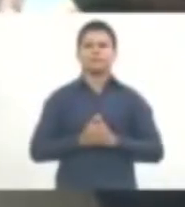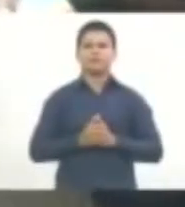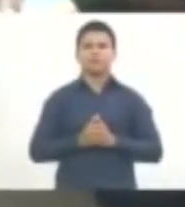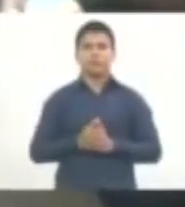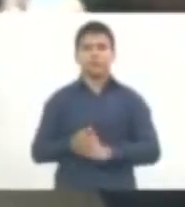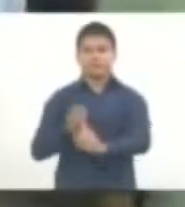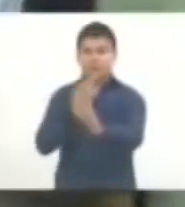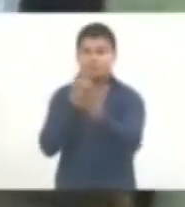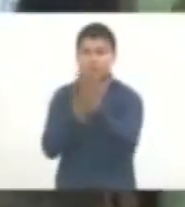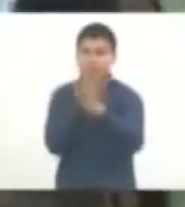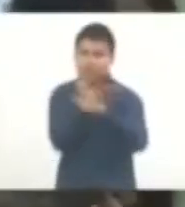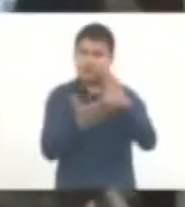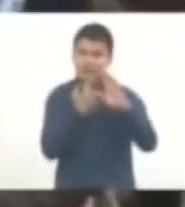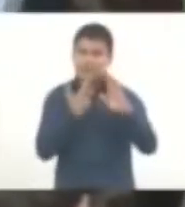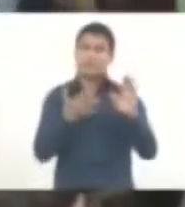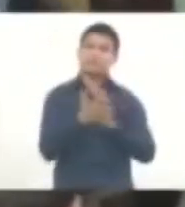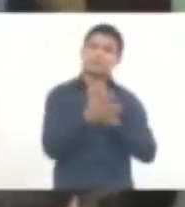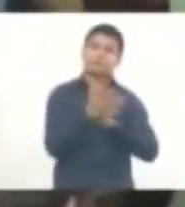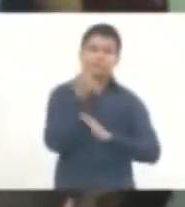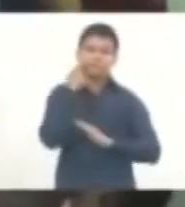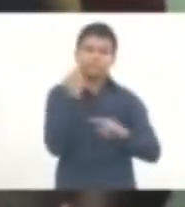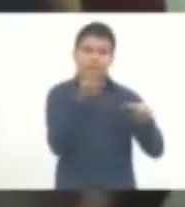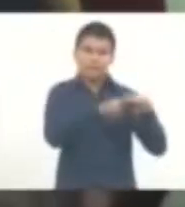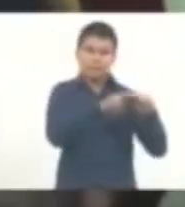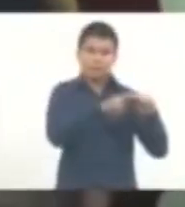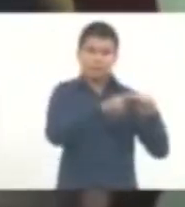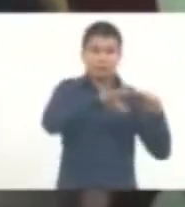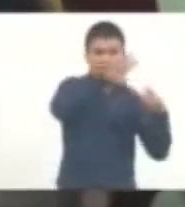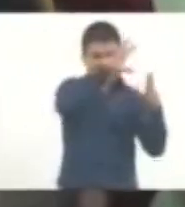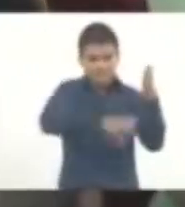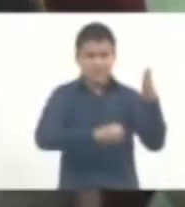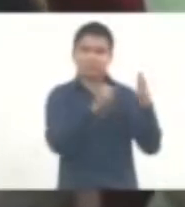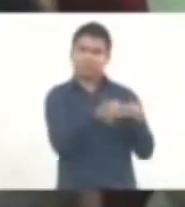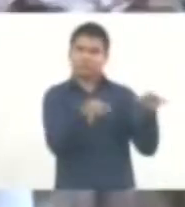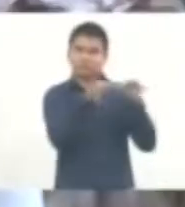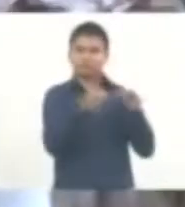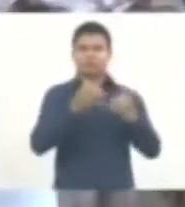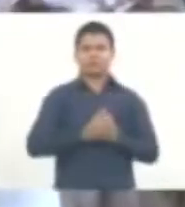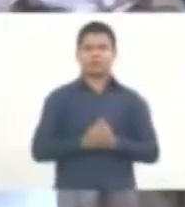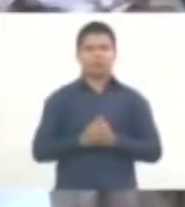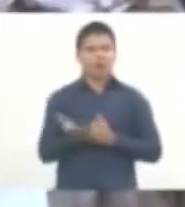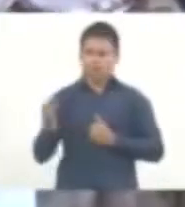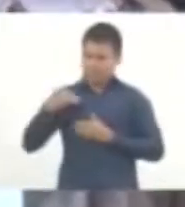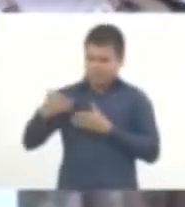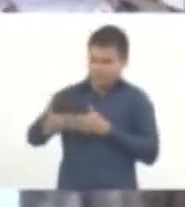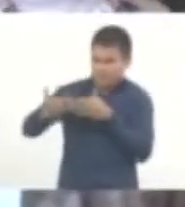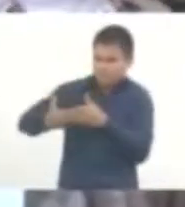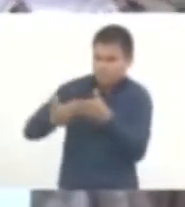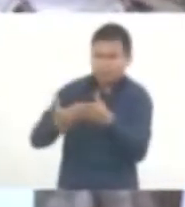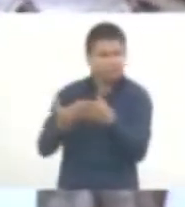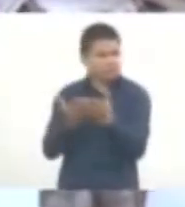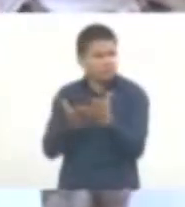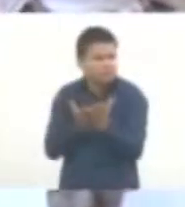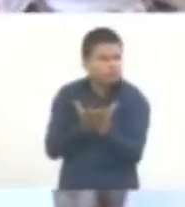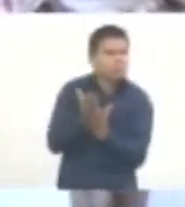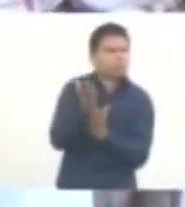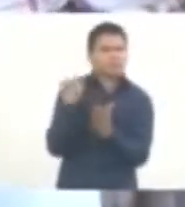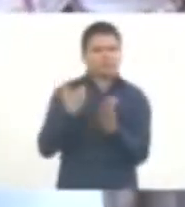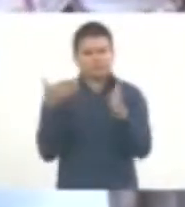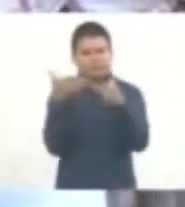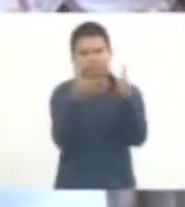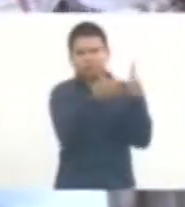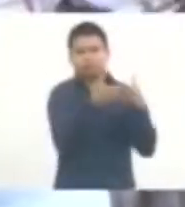dicho impuesto, la Procuraduría Nacional instó a la seccional a darle reapertura al proceso. Ya se ha hecho todo lo posible para